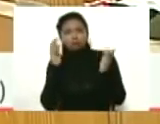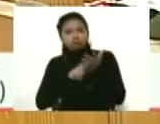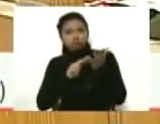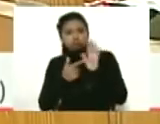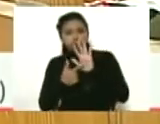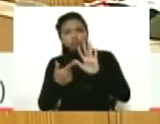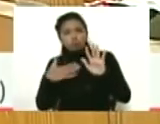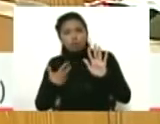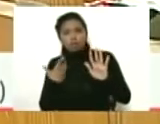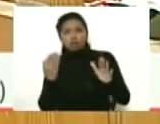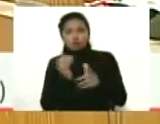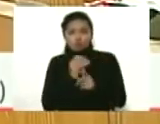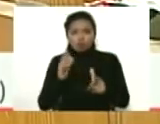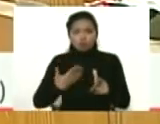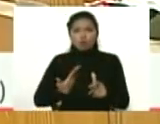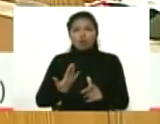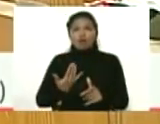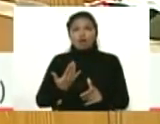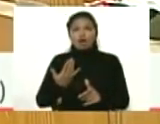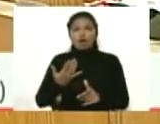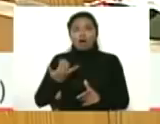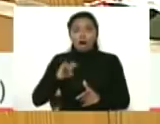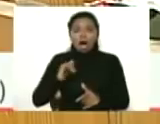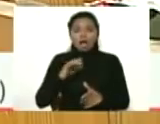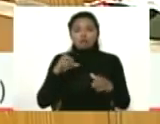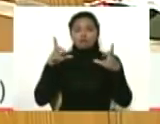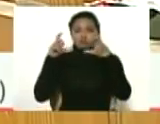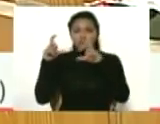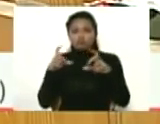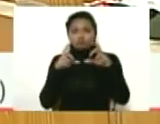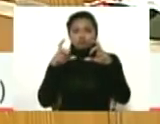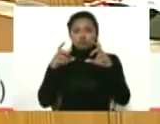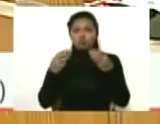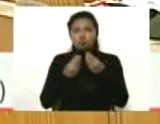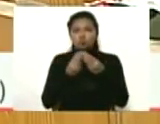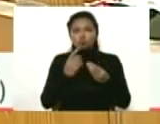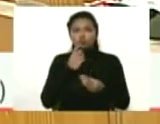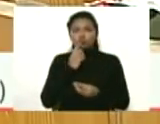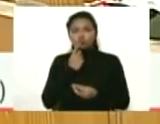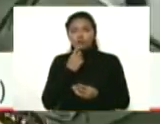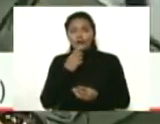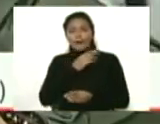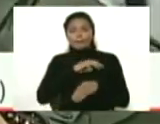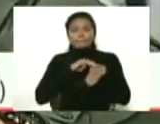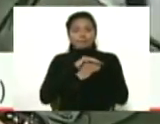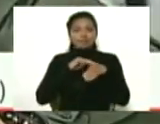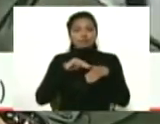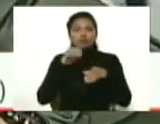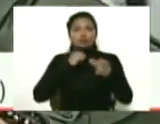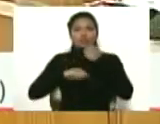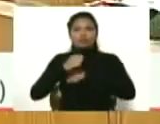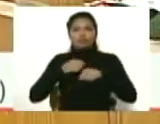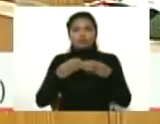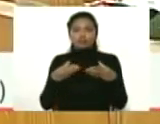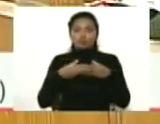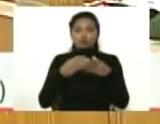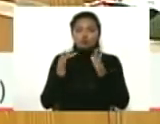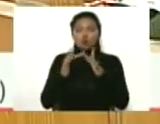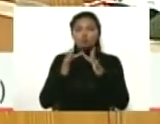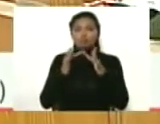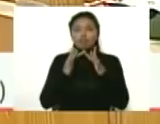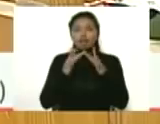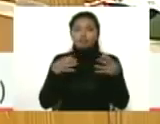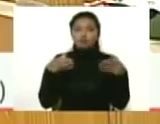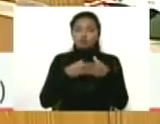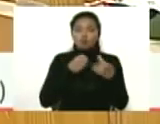conseguir, compañeros, de la presencia del general en jefe, ministro de Defensa en Guayana, en un contacto con la